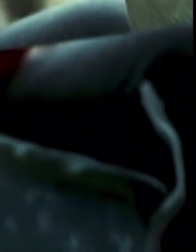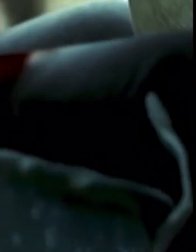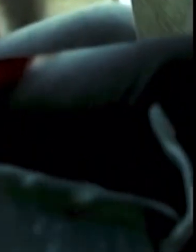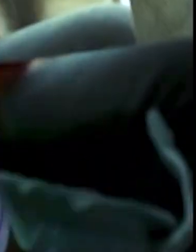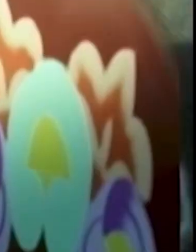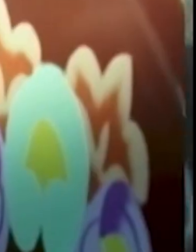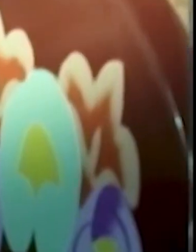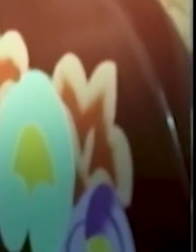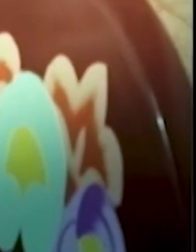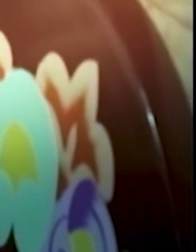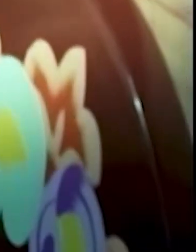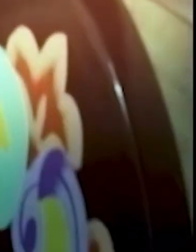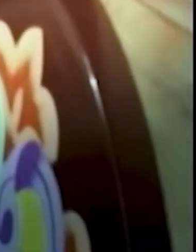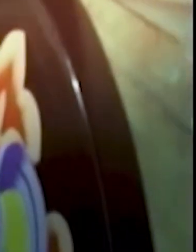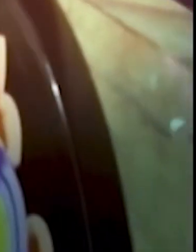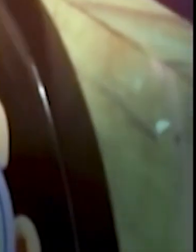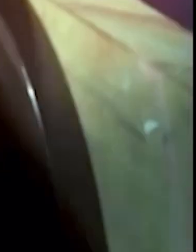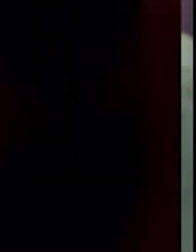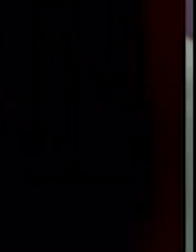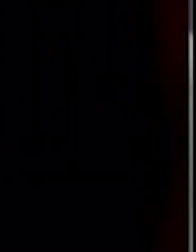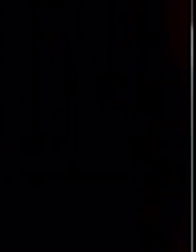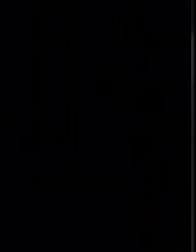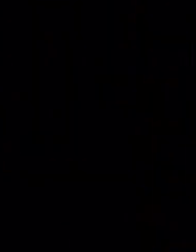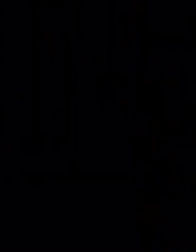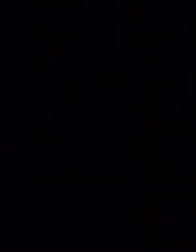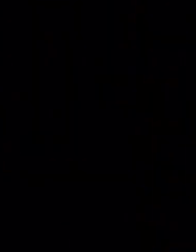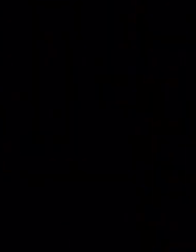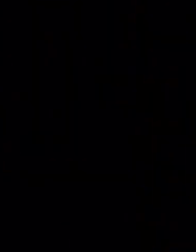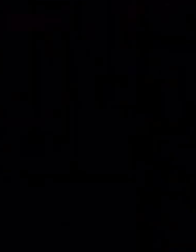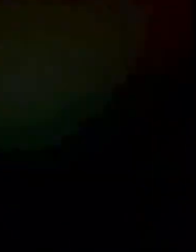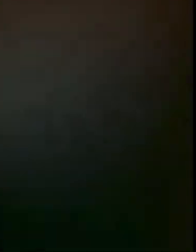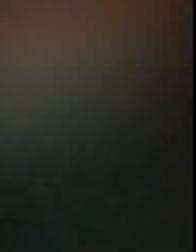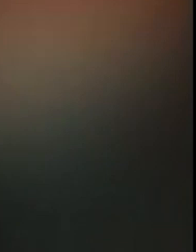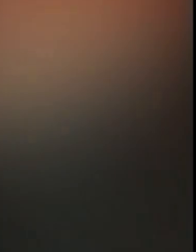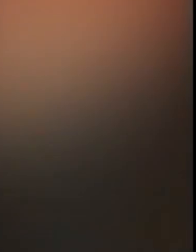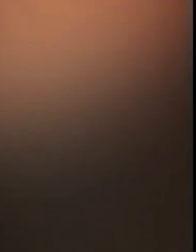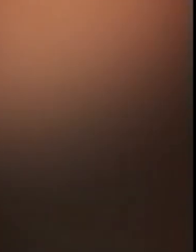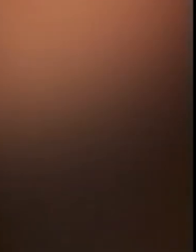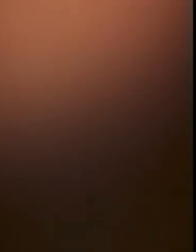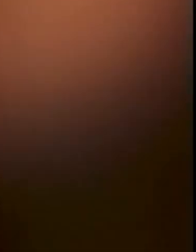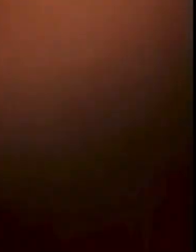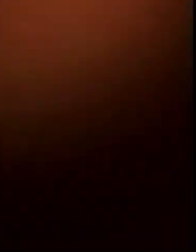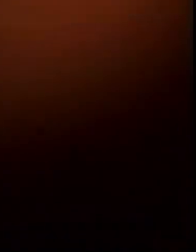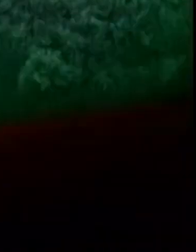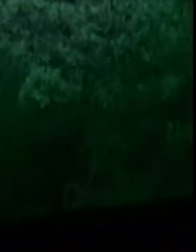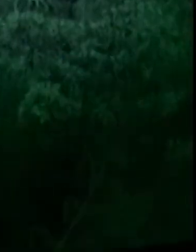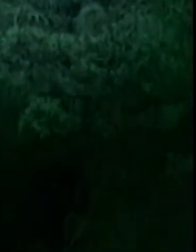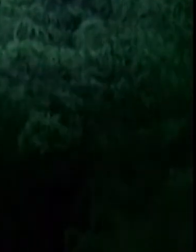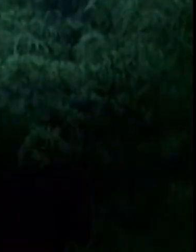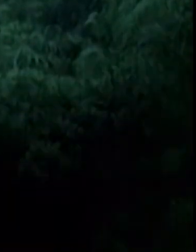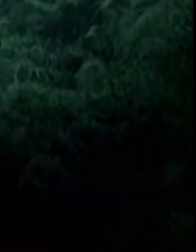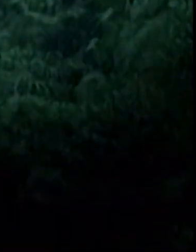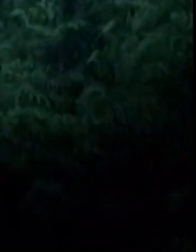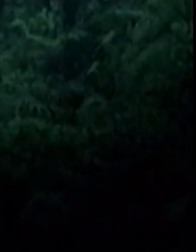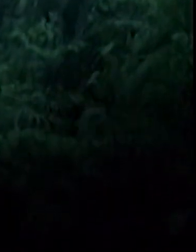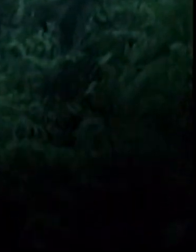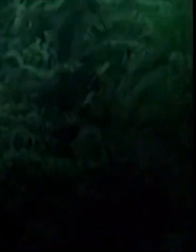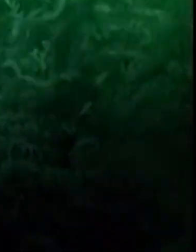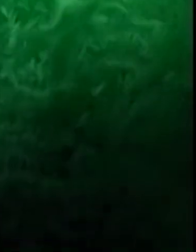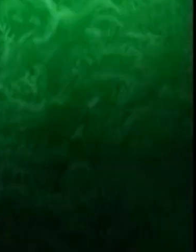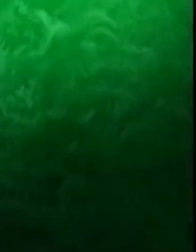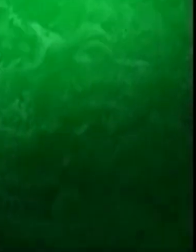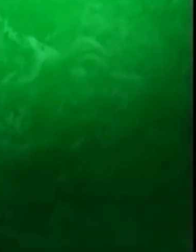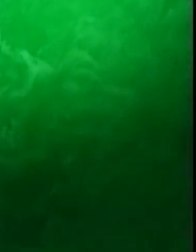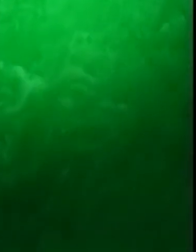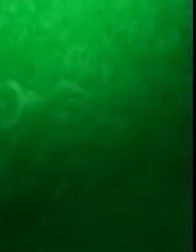costumbres, más curiosidades, más cultura rural. Le presentamos Nuestras Regiones,